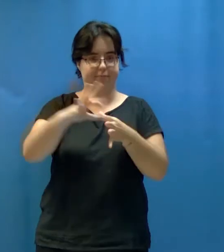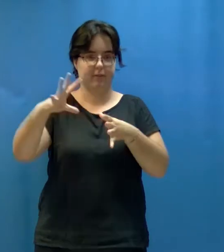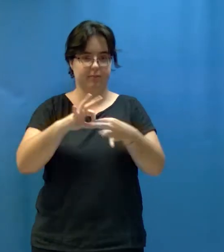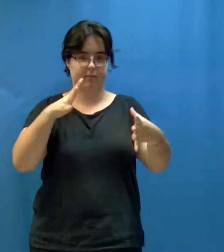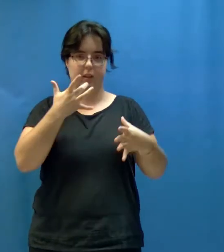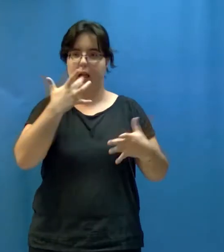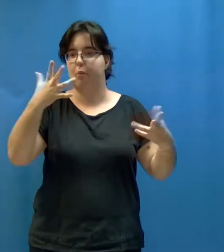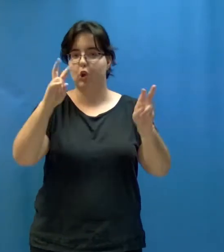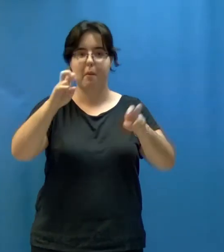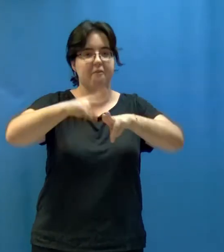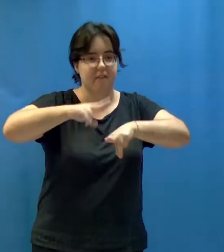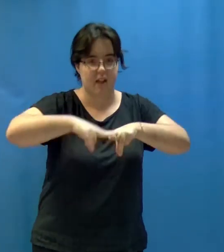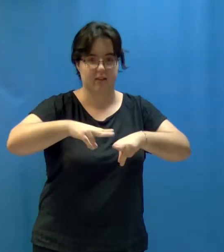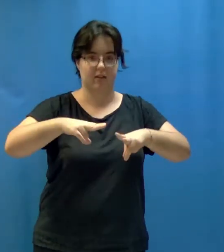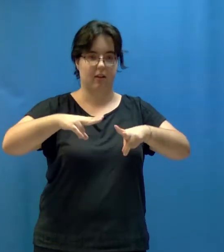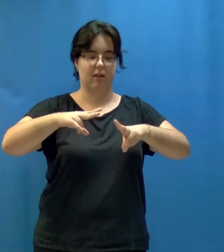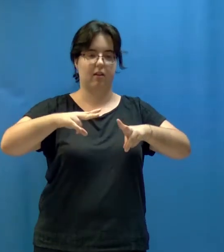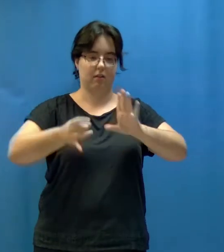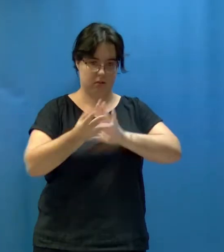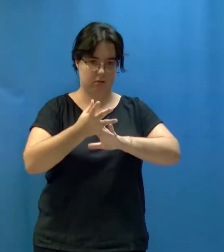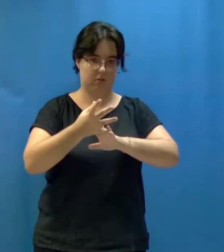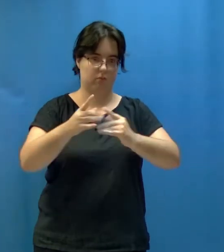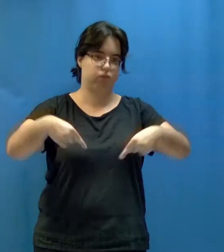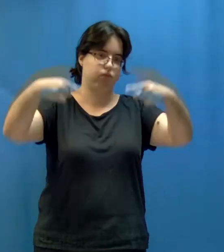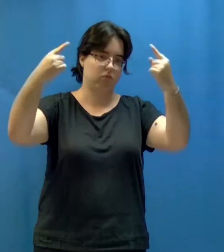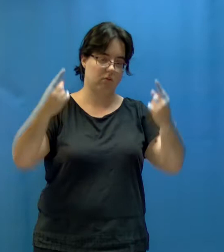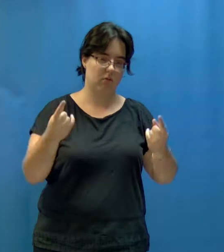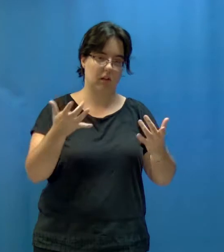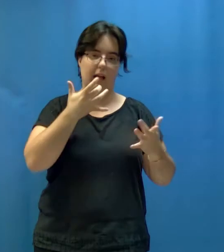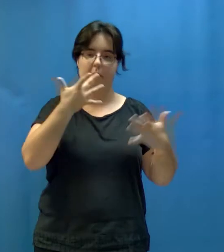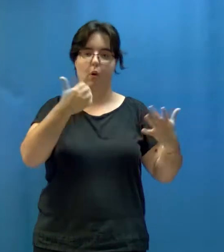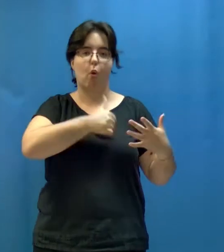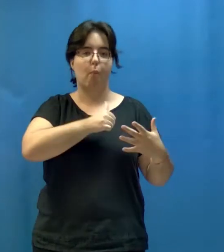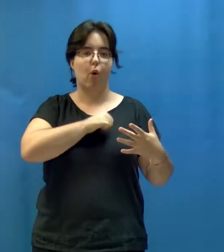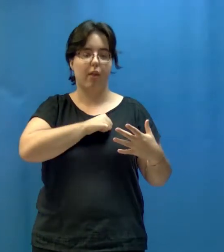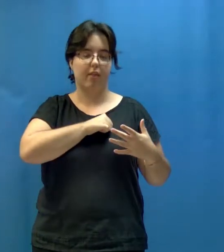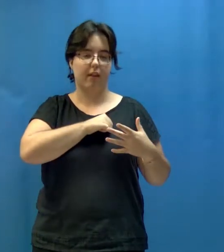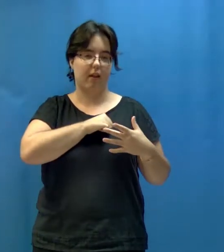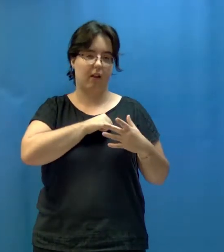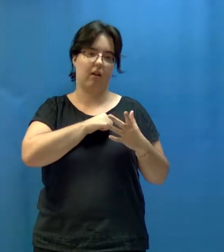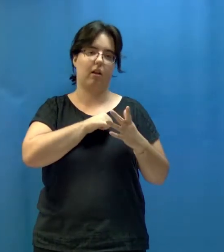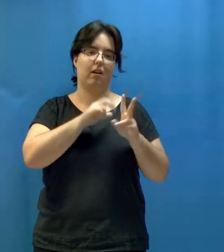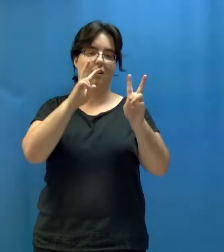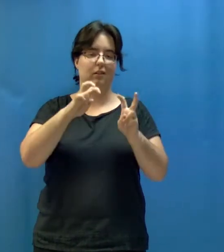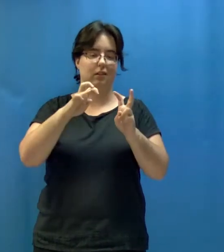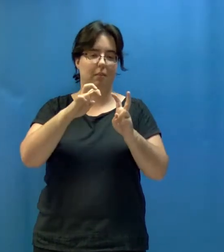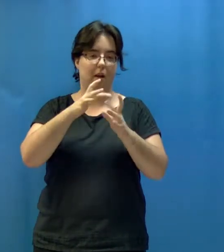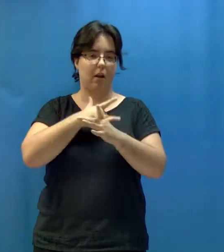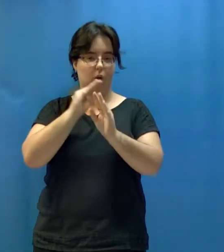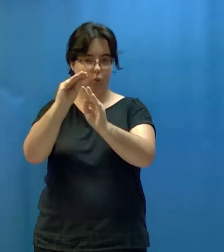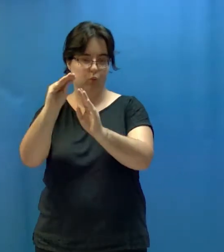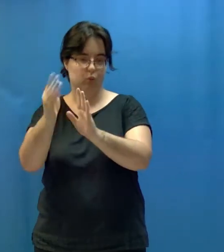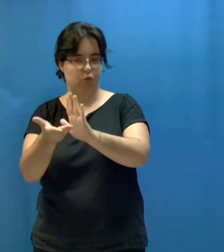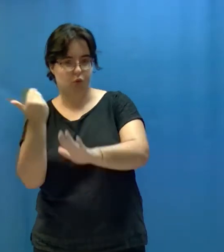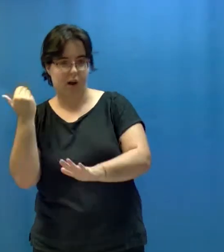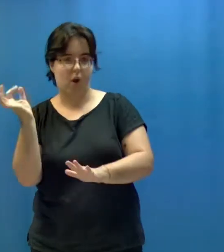fiestas, quitando, por ejemplo, a la policía local cualquier referencia a su patrón. Han trasladado la polémica de